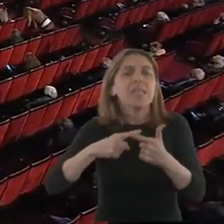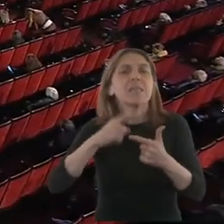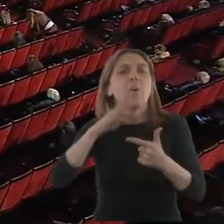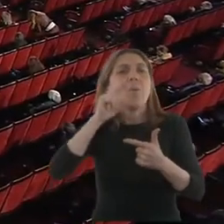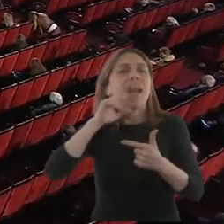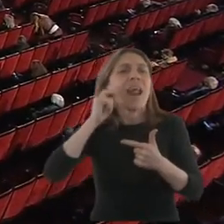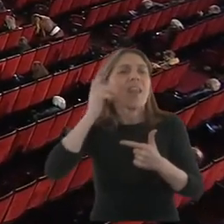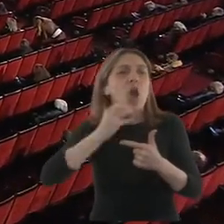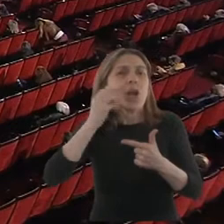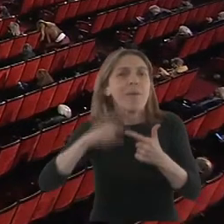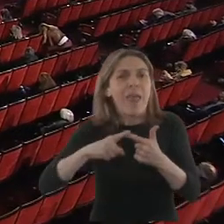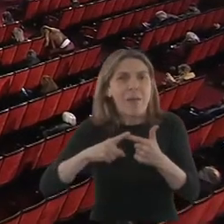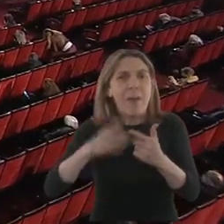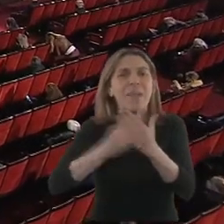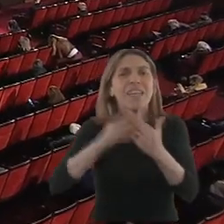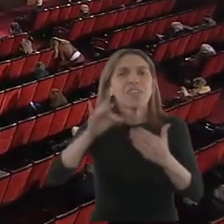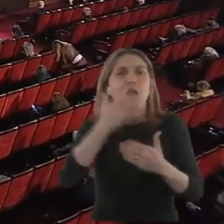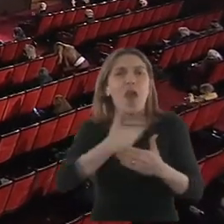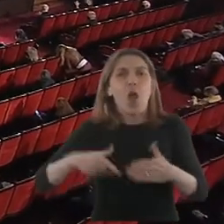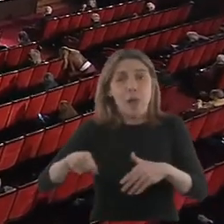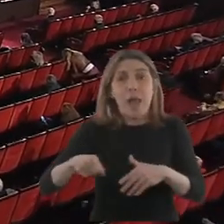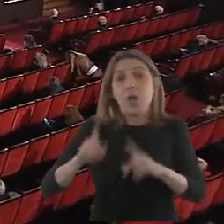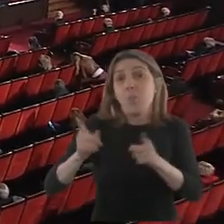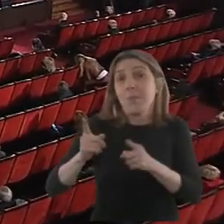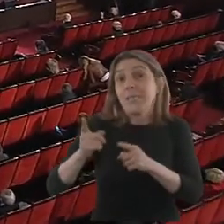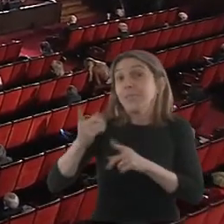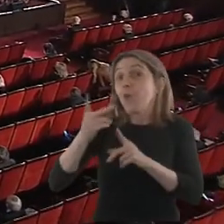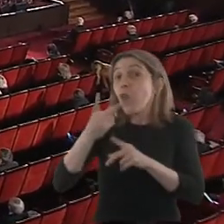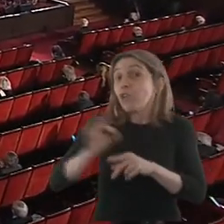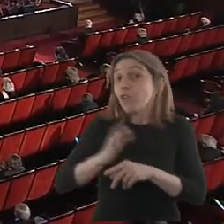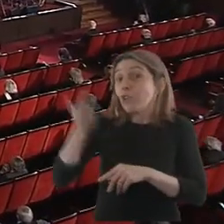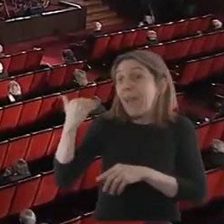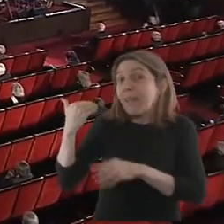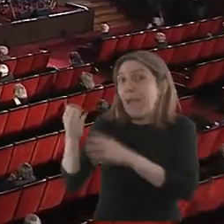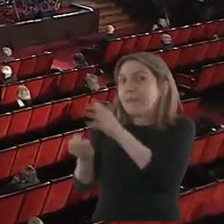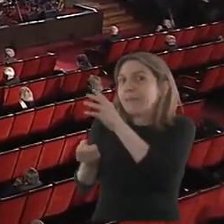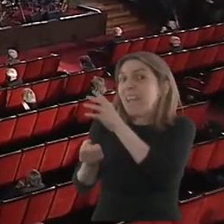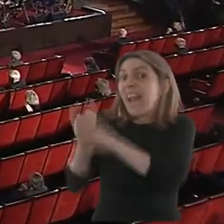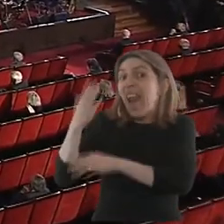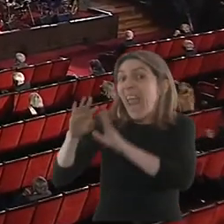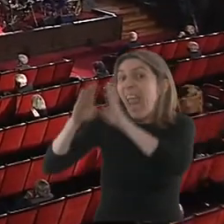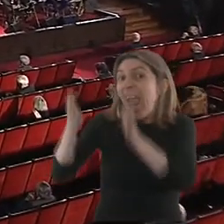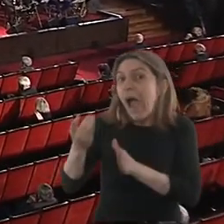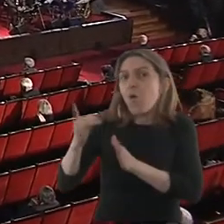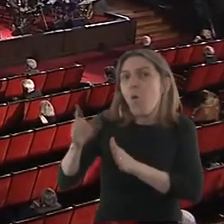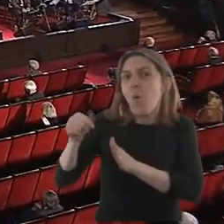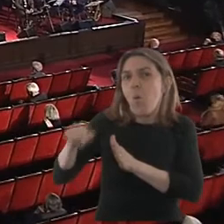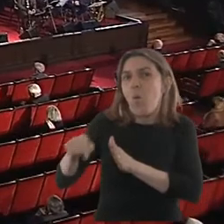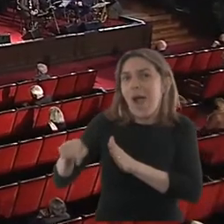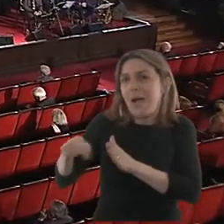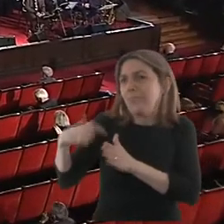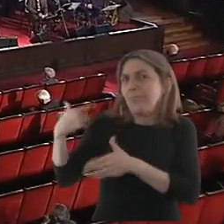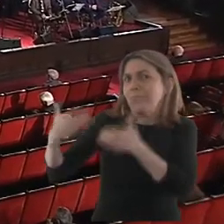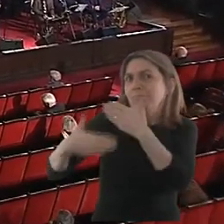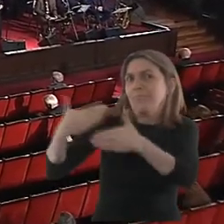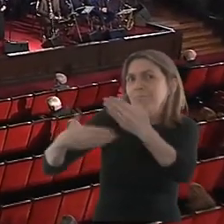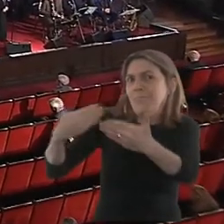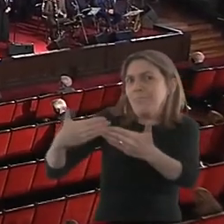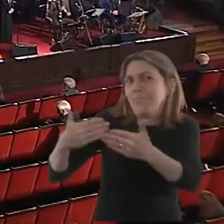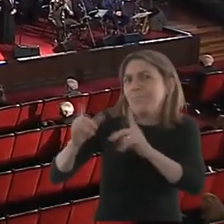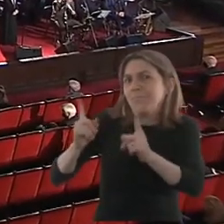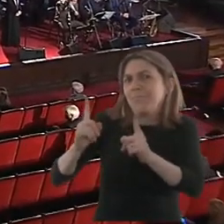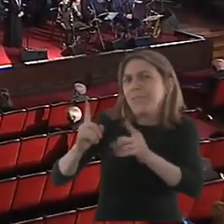de Rivadavia, iniciando de esa manera el camino de nuestra universidad, la historia de nuestra